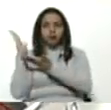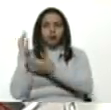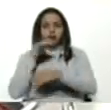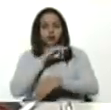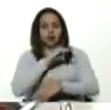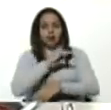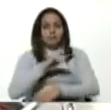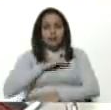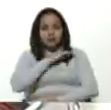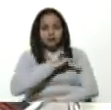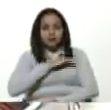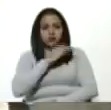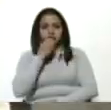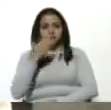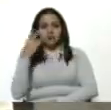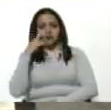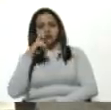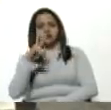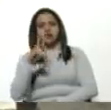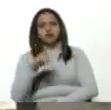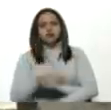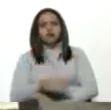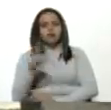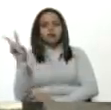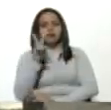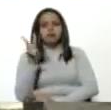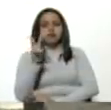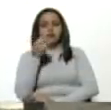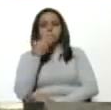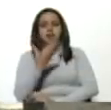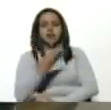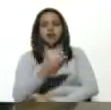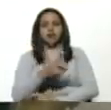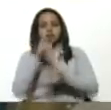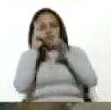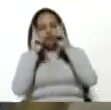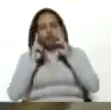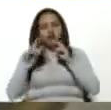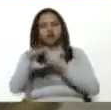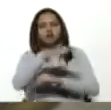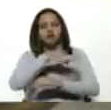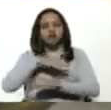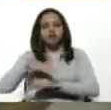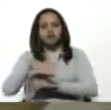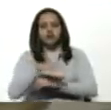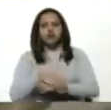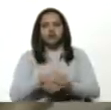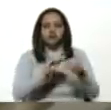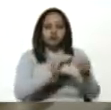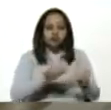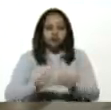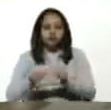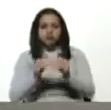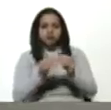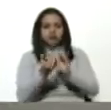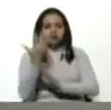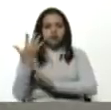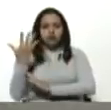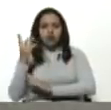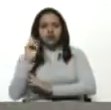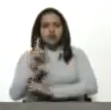Venezuela Bella desinfectando espacios públicos, terminales, además del ornato, pero siempre